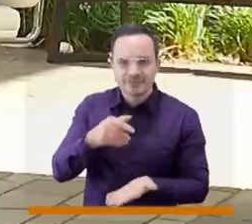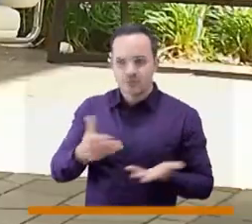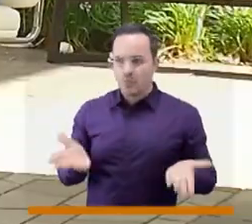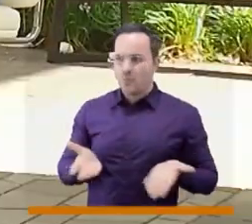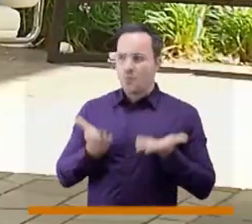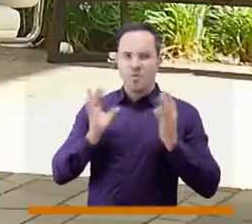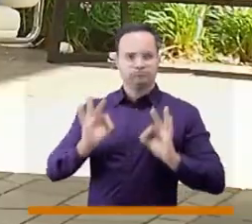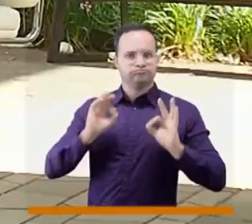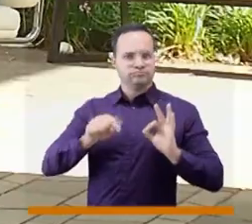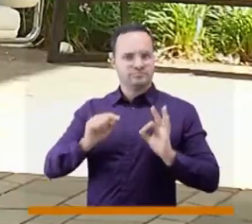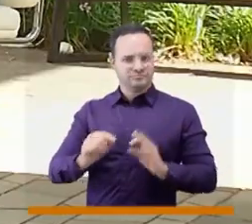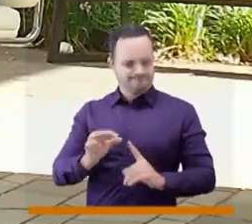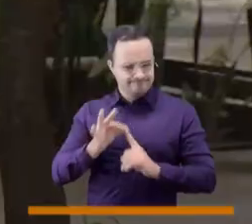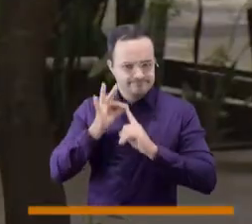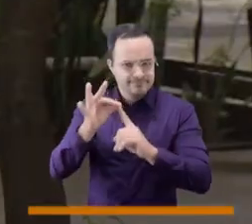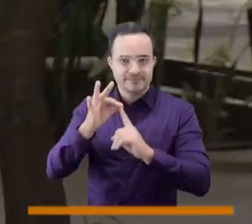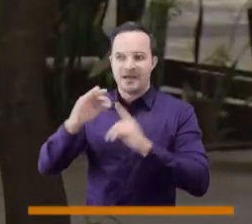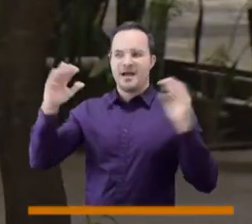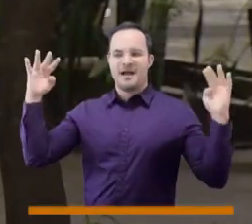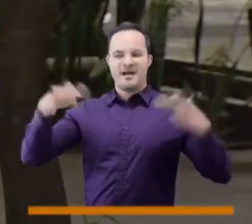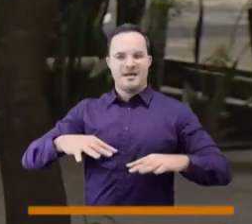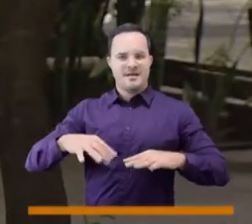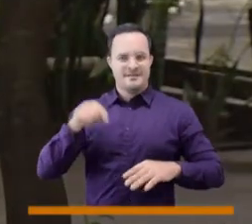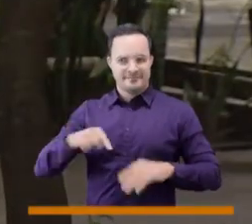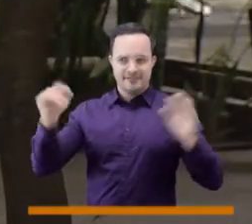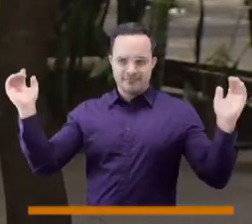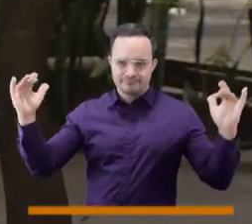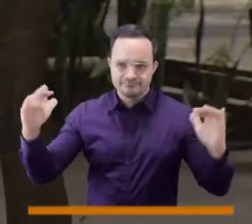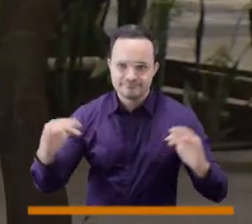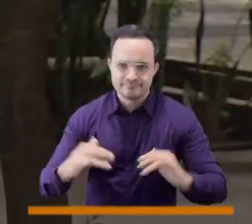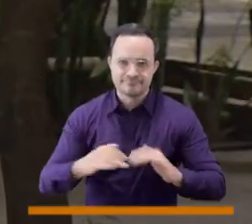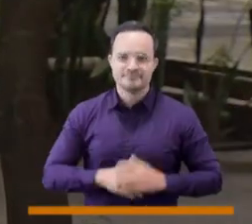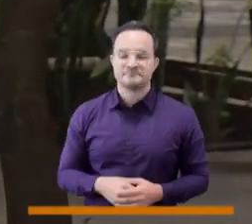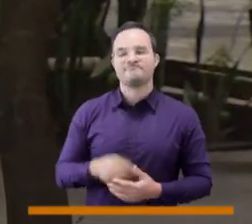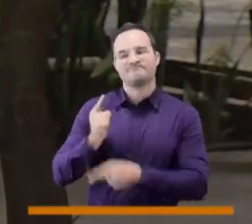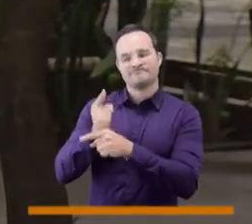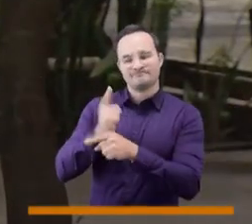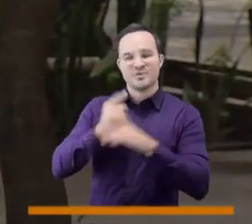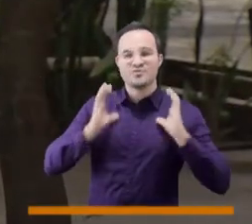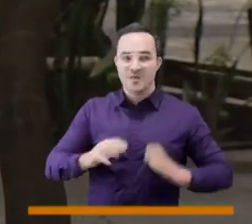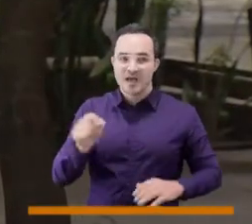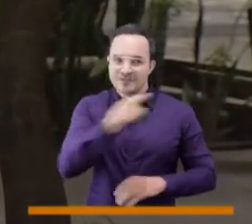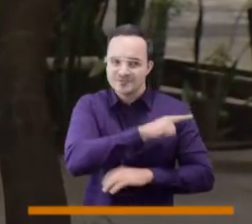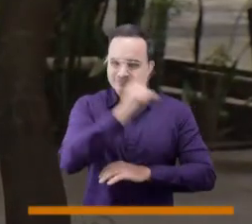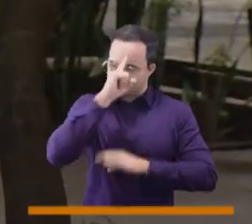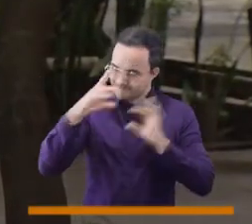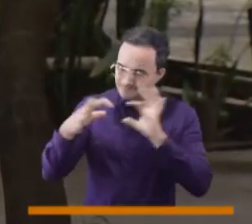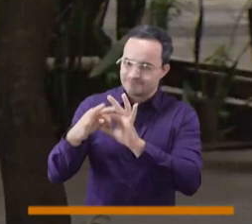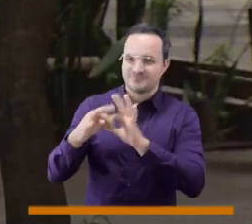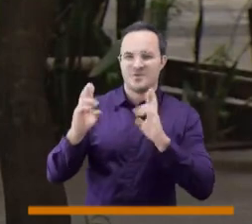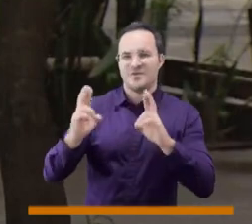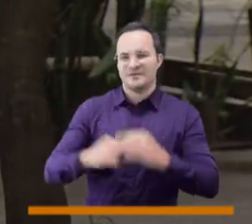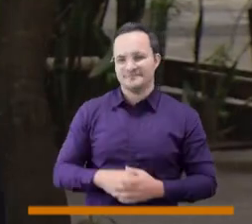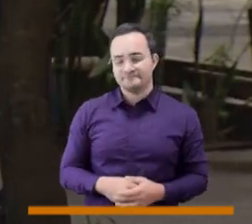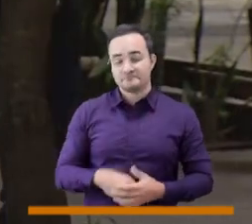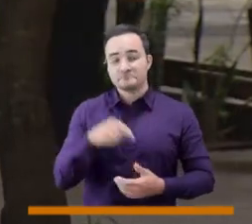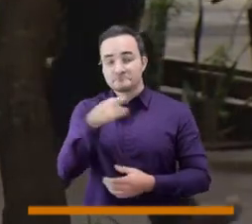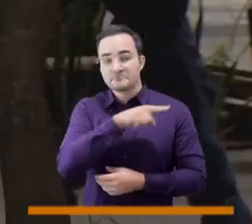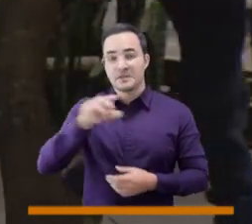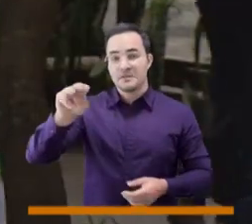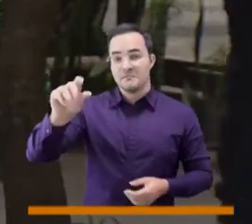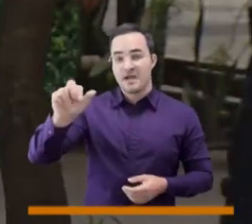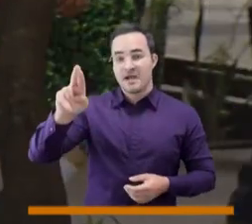centro, generando proyectos sostenibles. Y con la ciudadanía que se sume a ese propósito. Sigamos con